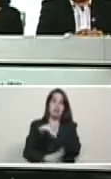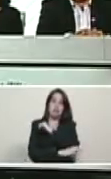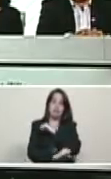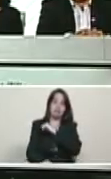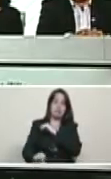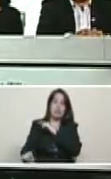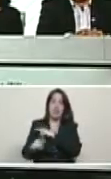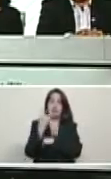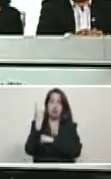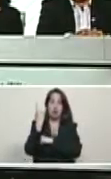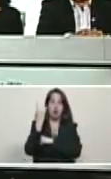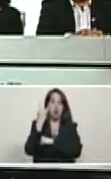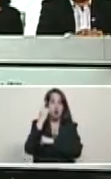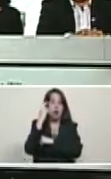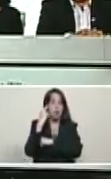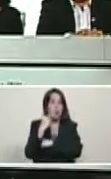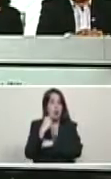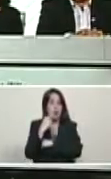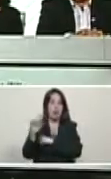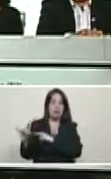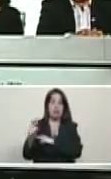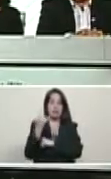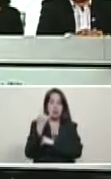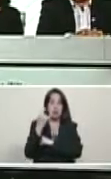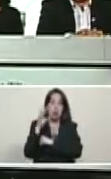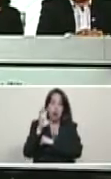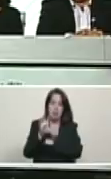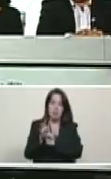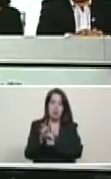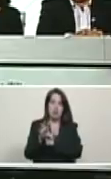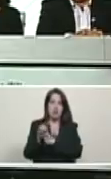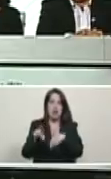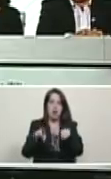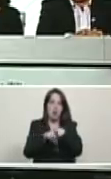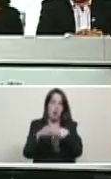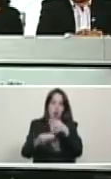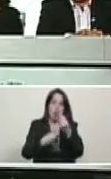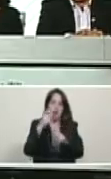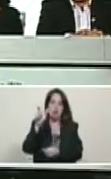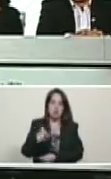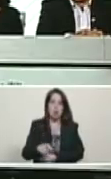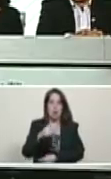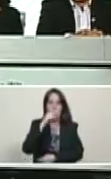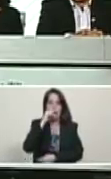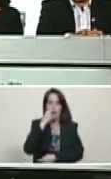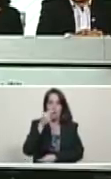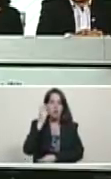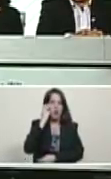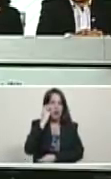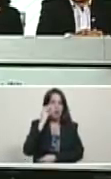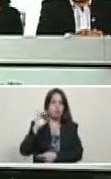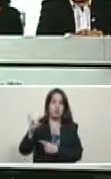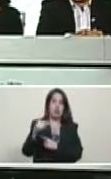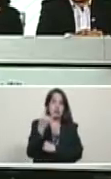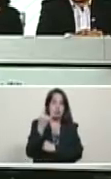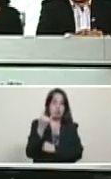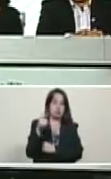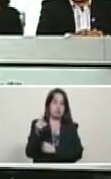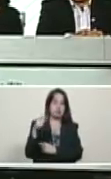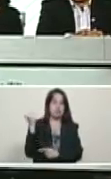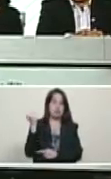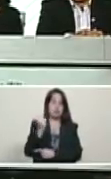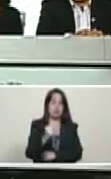de traición a la patria común es el delito que ha cometido iván duque traición apuñalado al